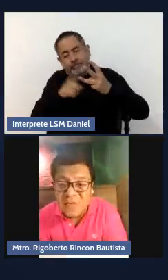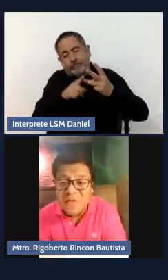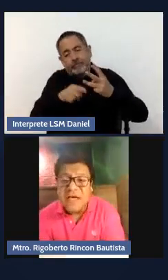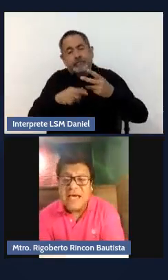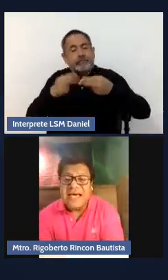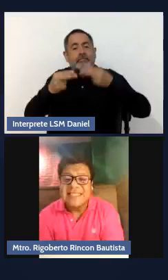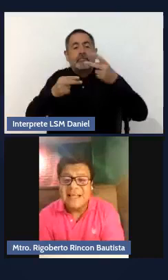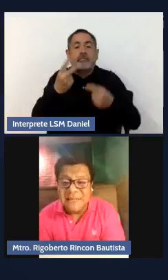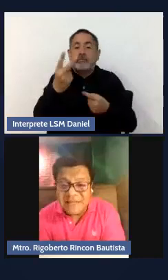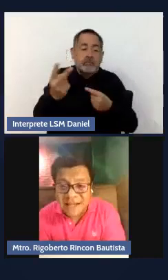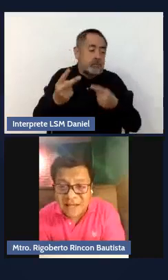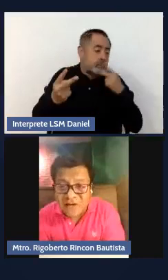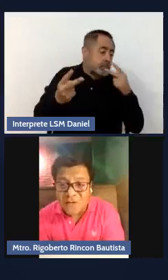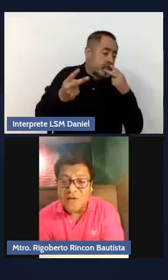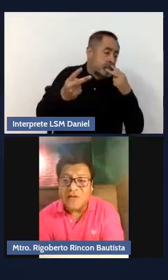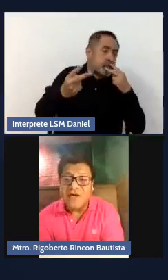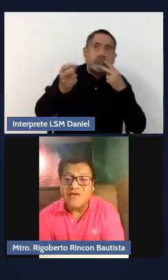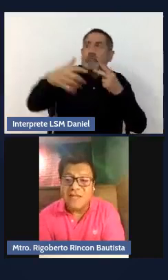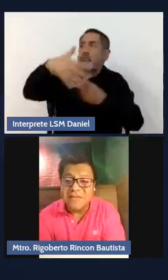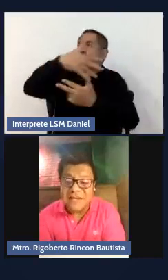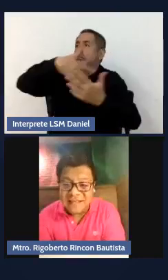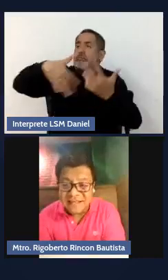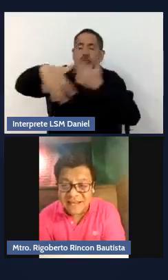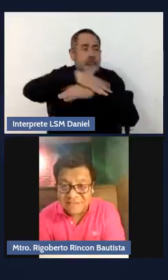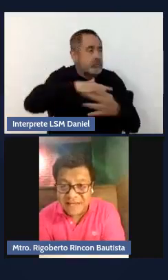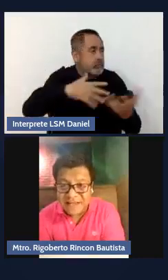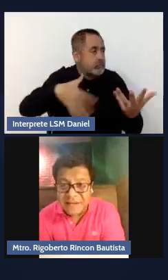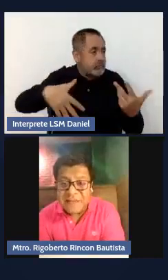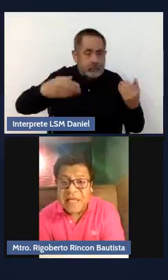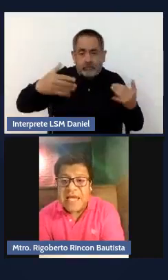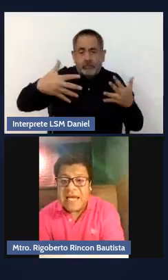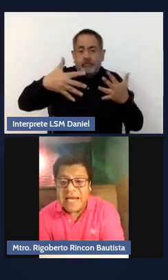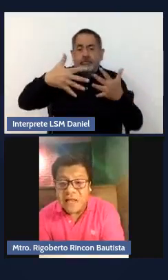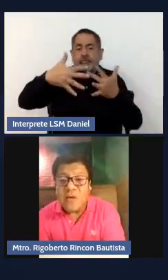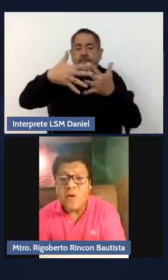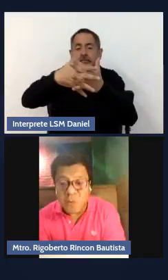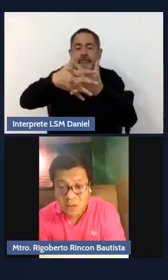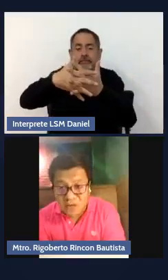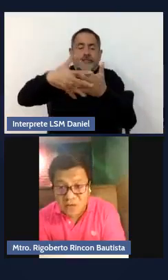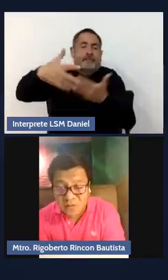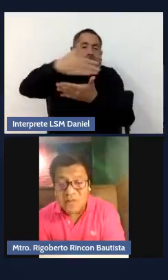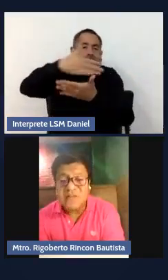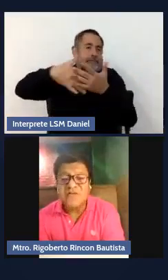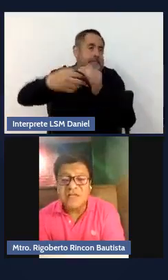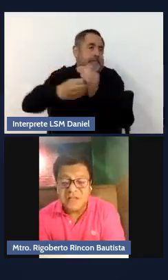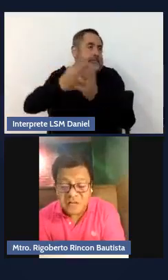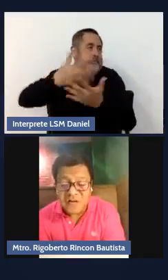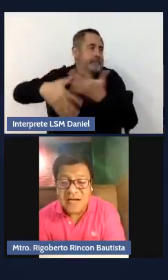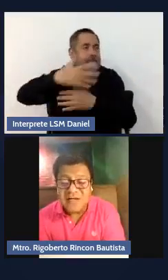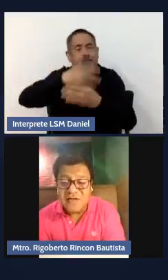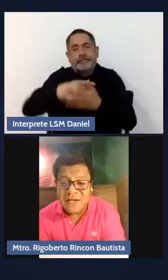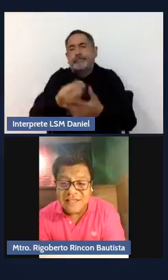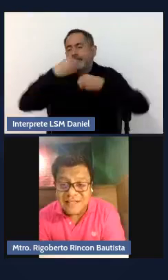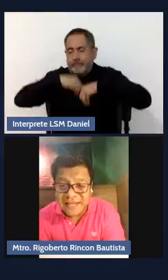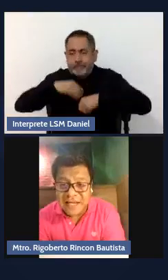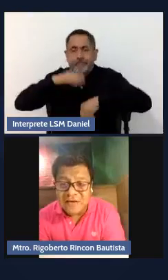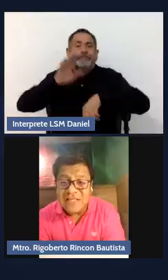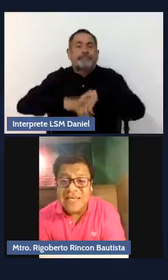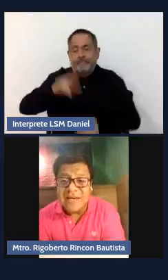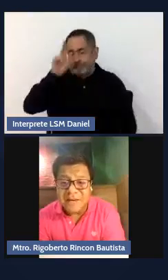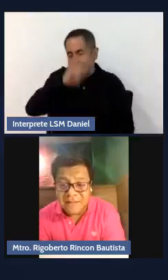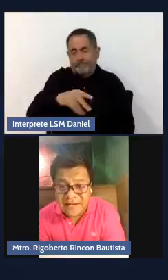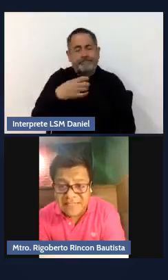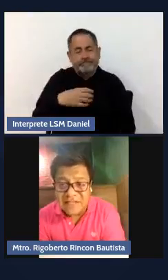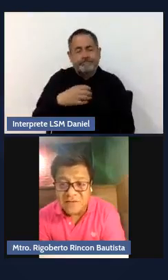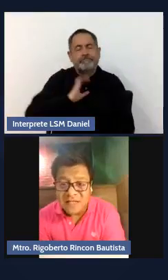la mezcla del humo con el contaminante del ambiente, creando nuevos compuestos que son cancerígenos y que permanecen